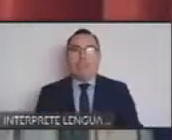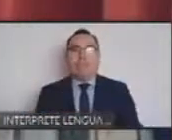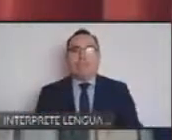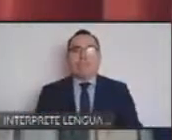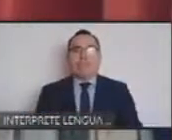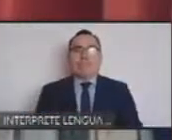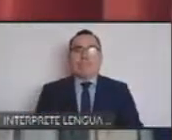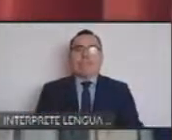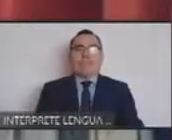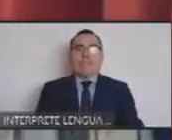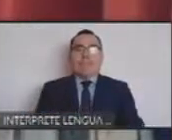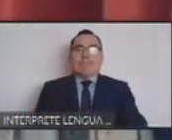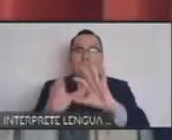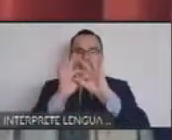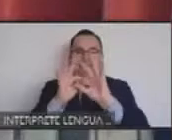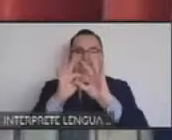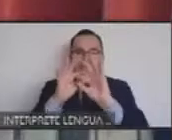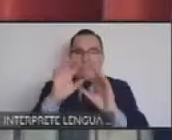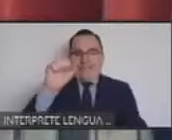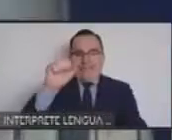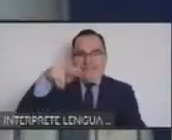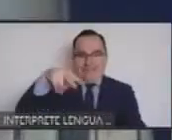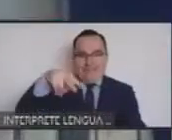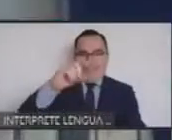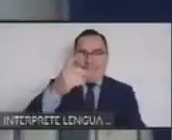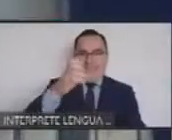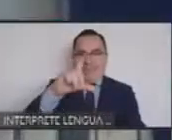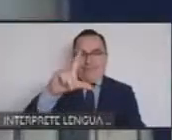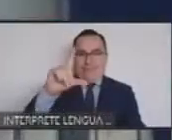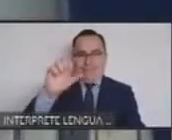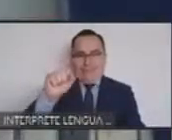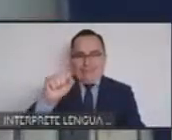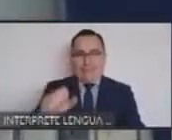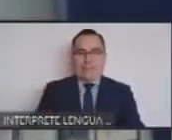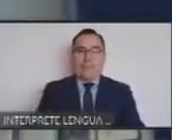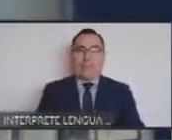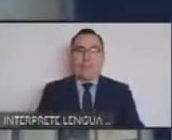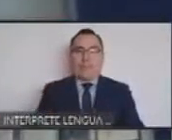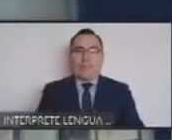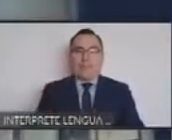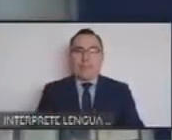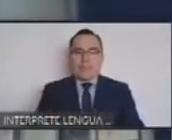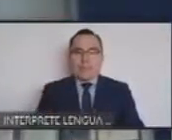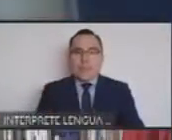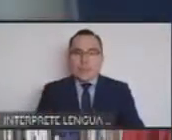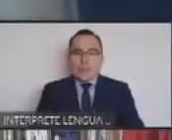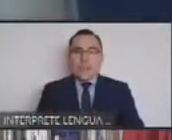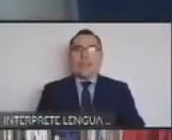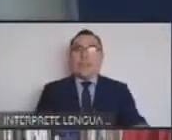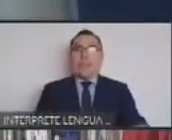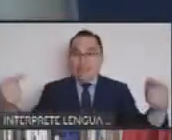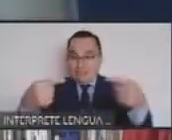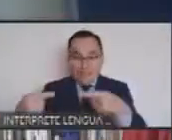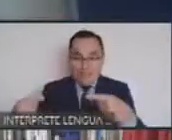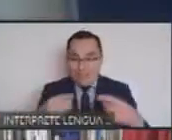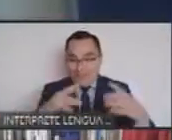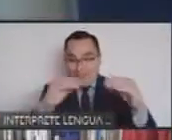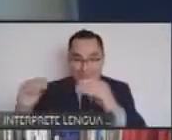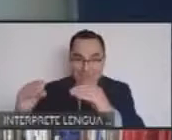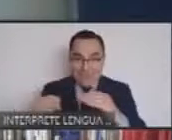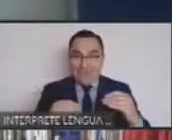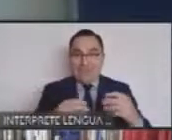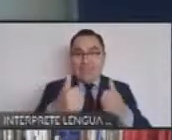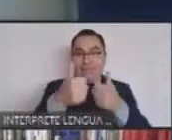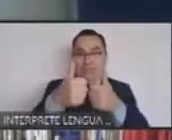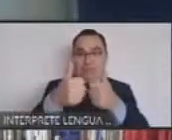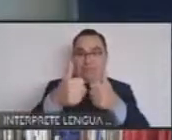Gracias, Ángela. Bien, la discusión es muy interesante. Tenemos varias